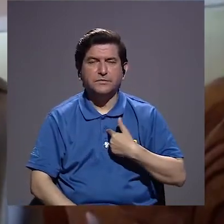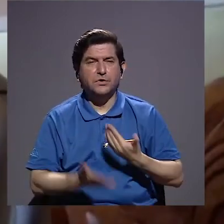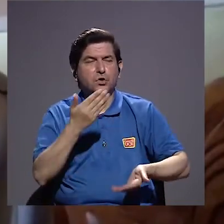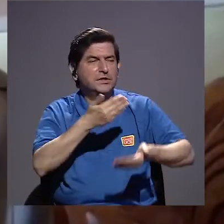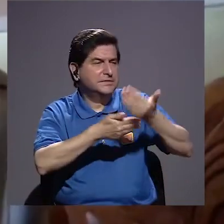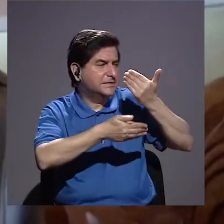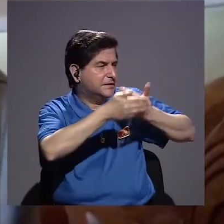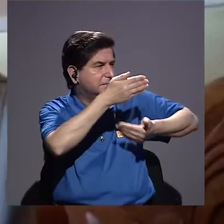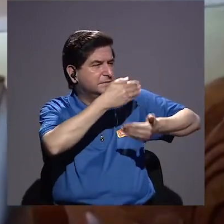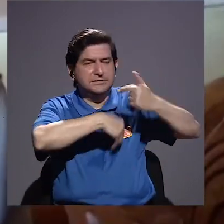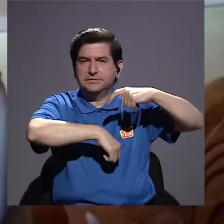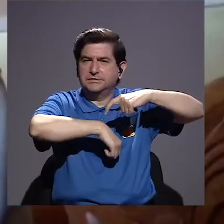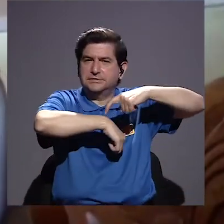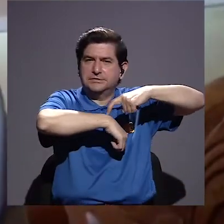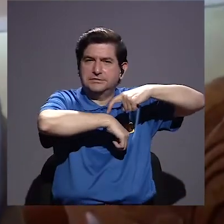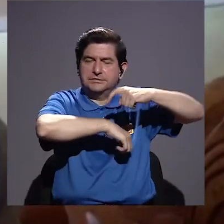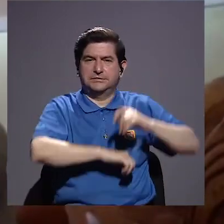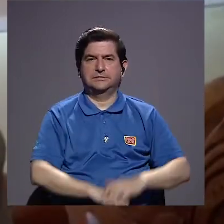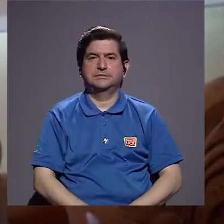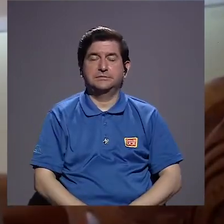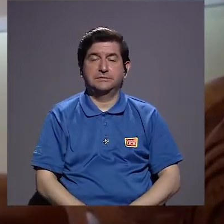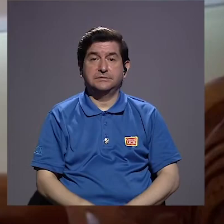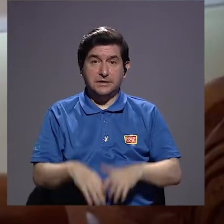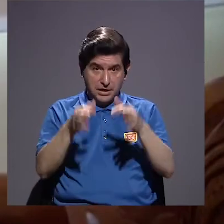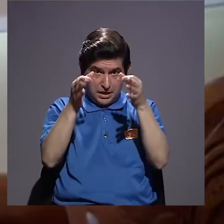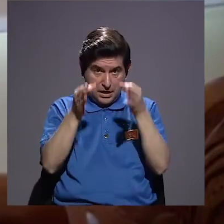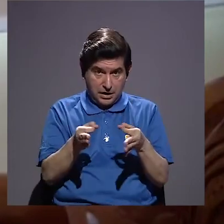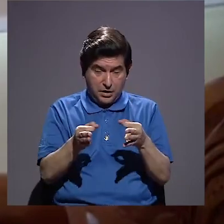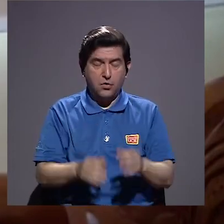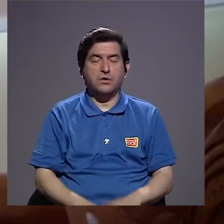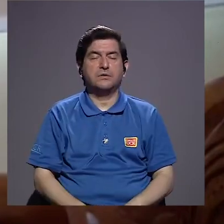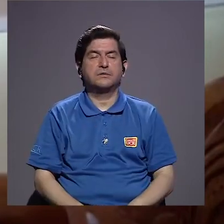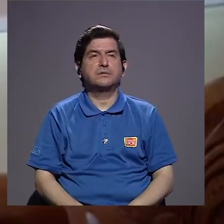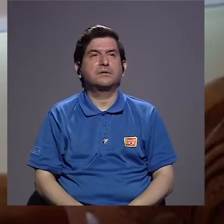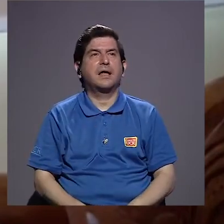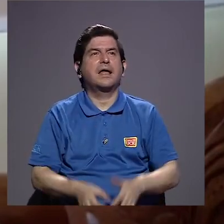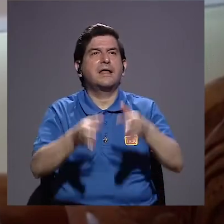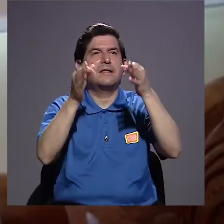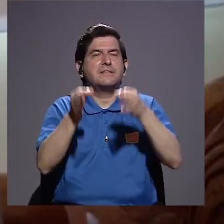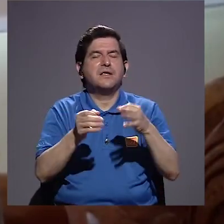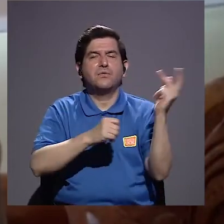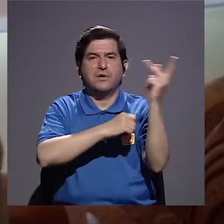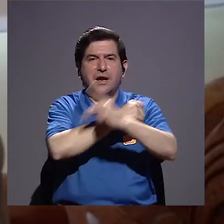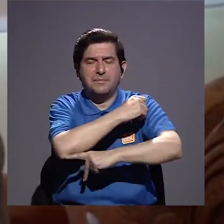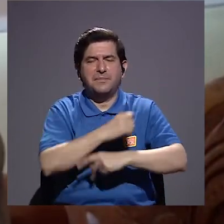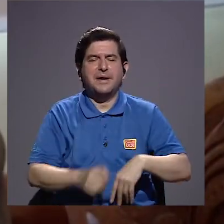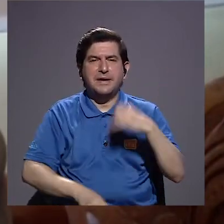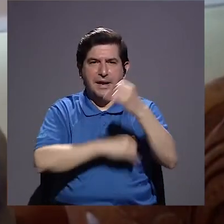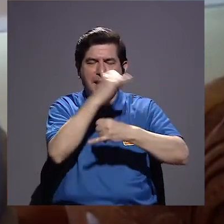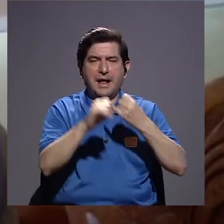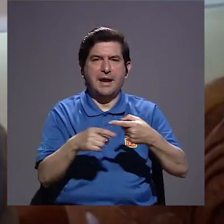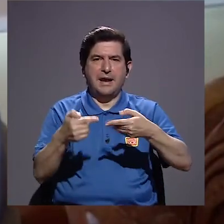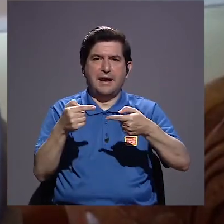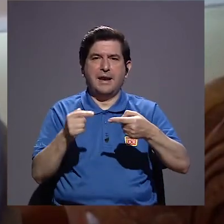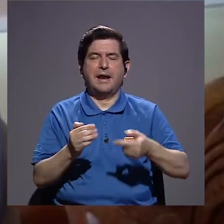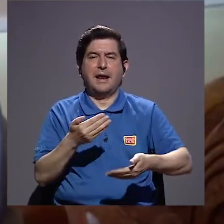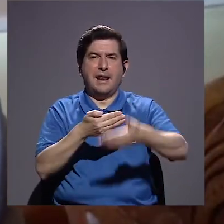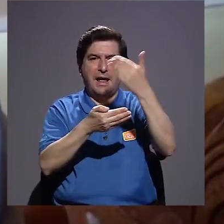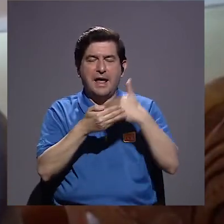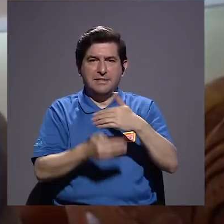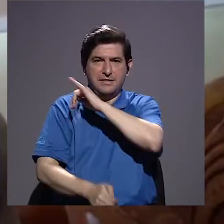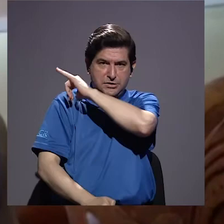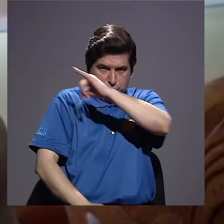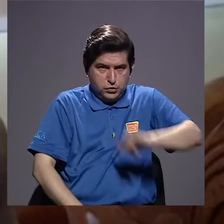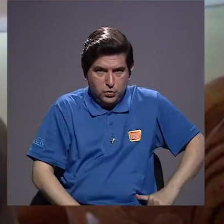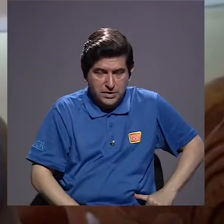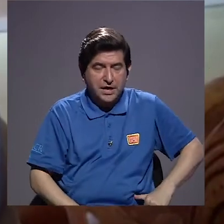echarme un poquito para atrás, porque en la Corte, en el Tribunal Penal Internacional para la antigua Yugoslavia, ahí fue donde empezamos a